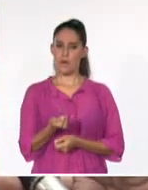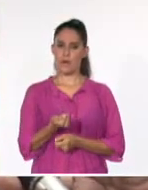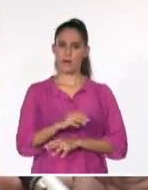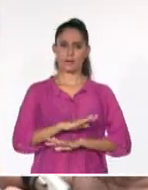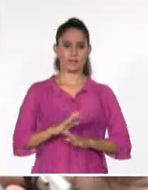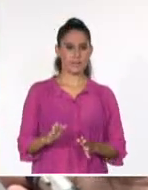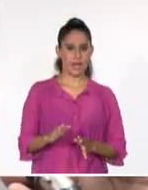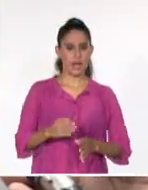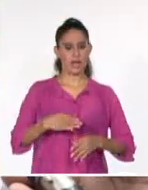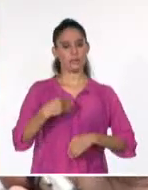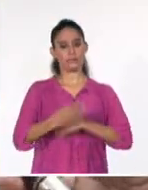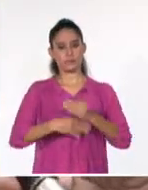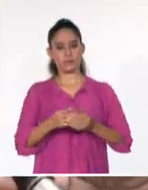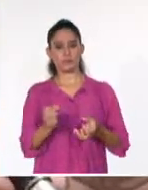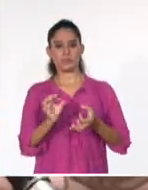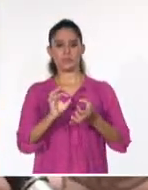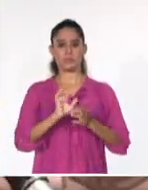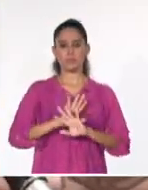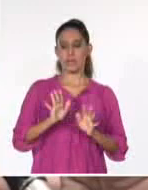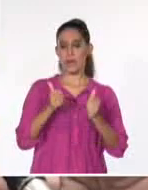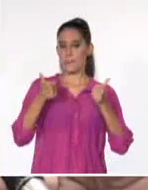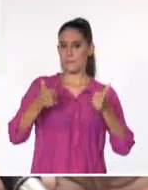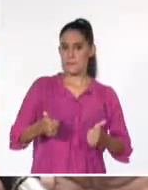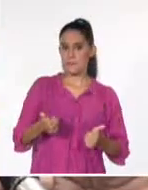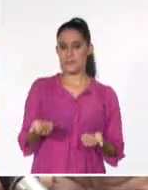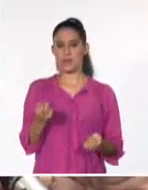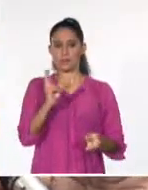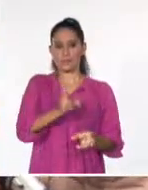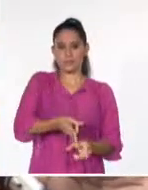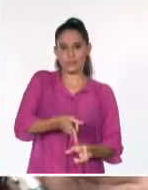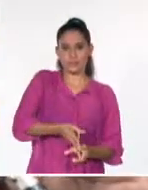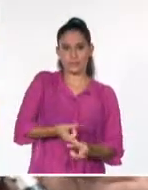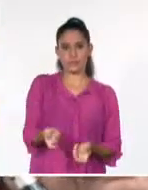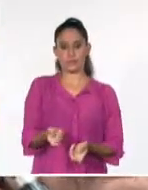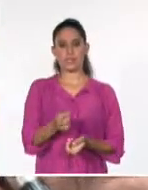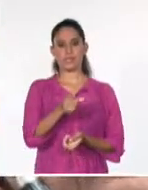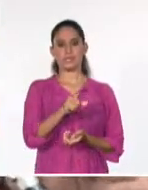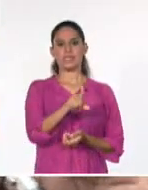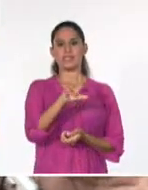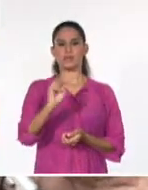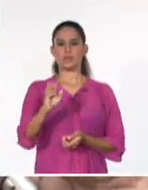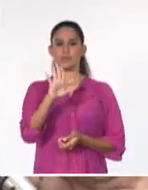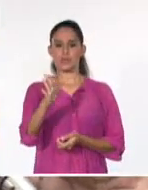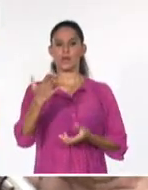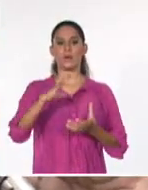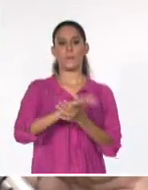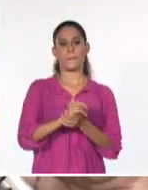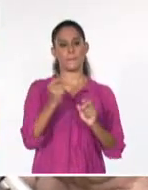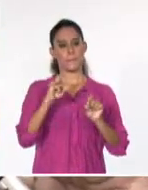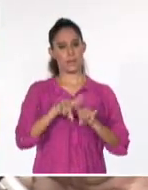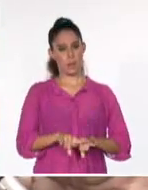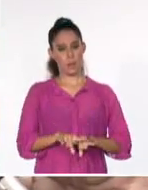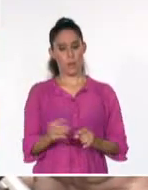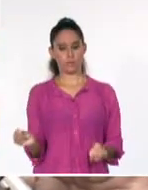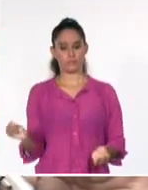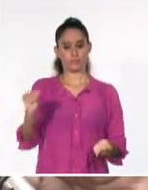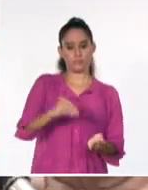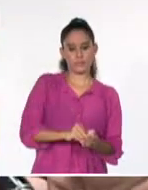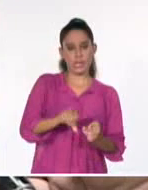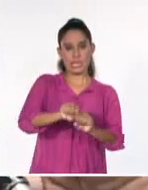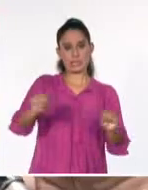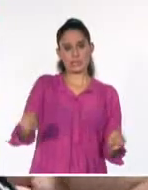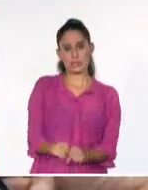problema de combustible y también vamos a tener disponible esa central, que son 105 megawatts, que pueden incorporarse también al sistema eléctrico